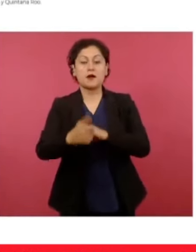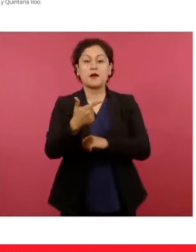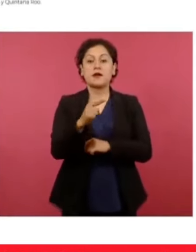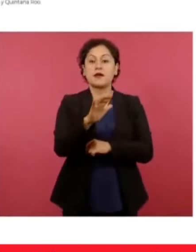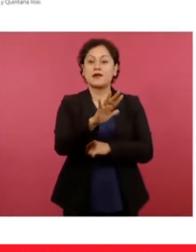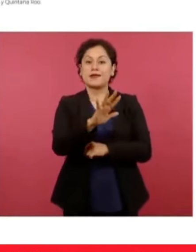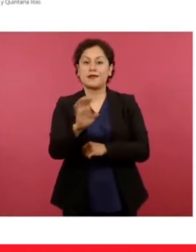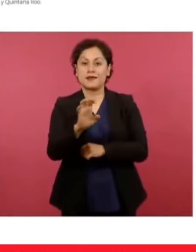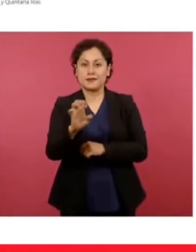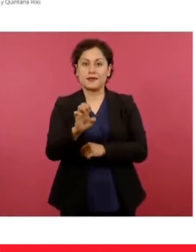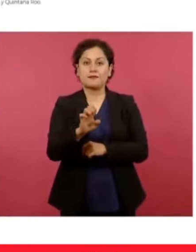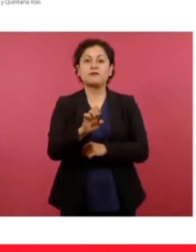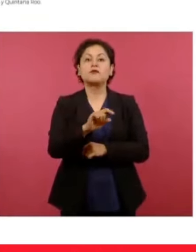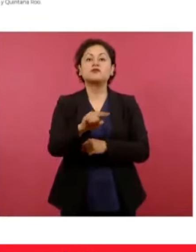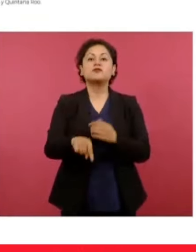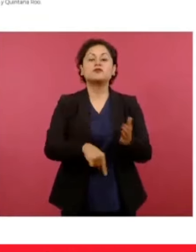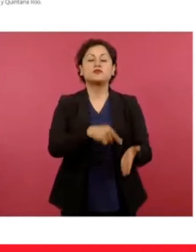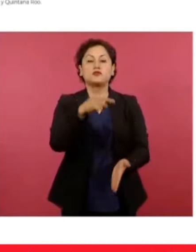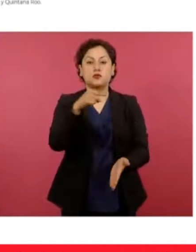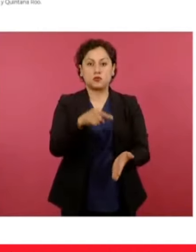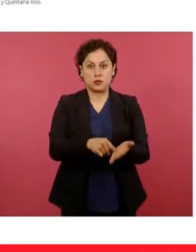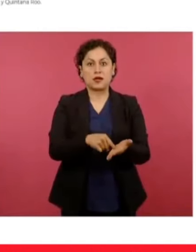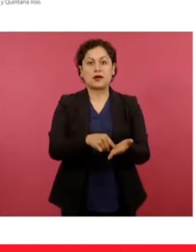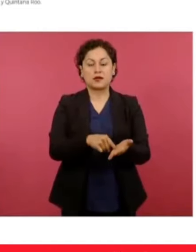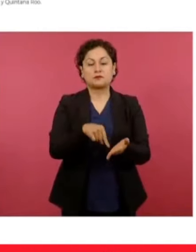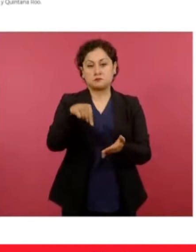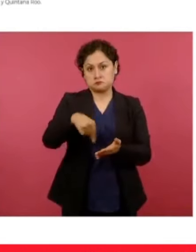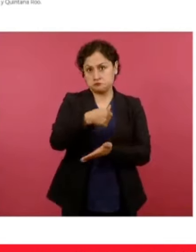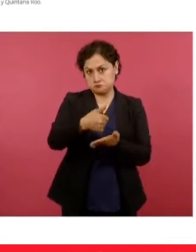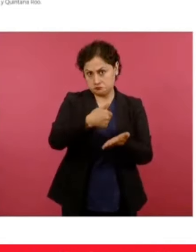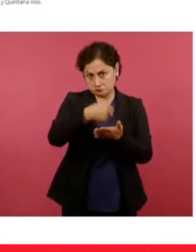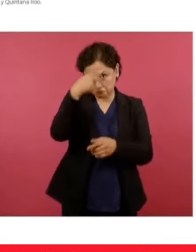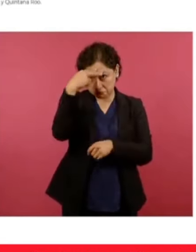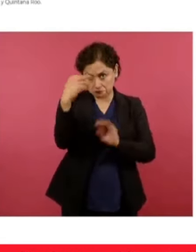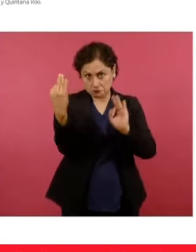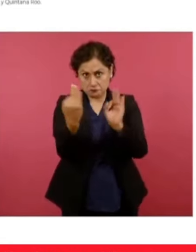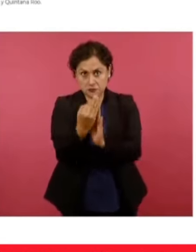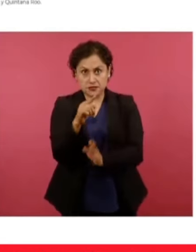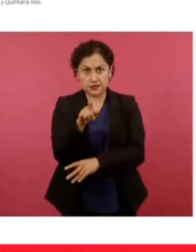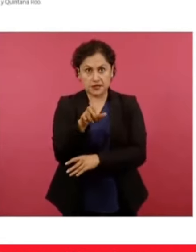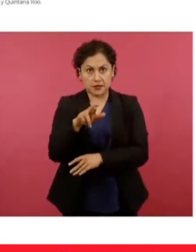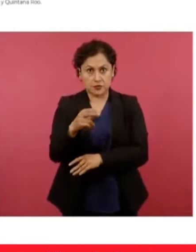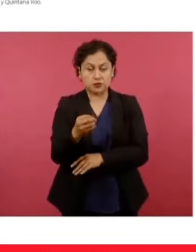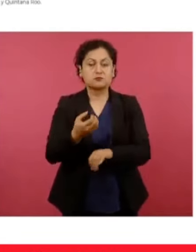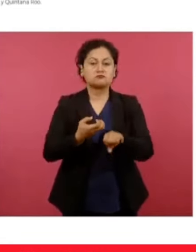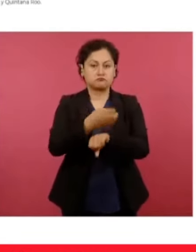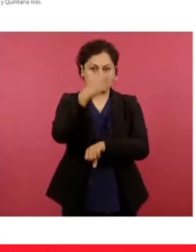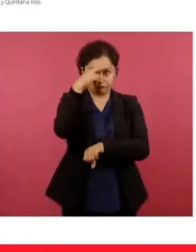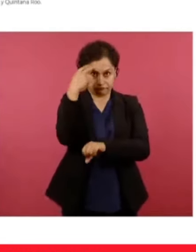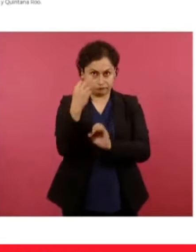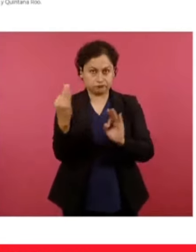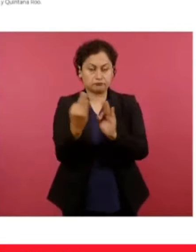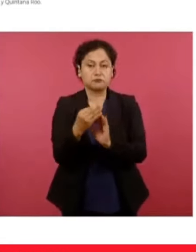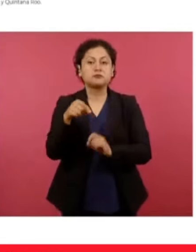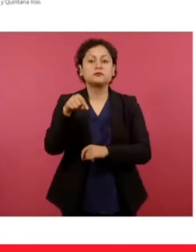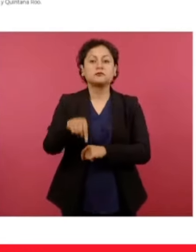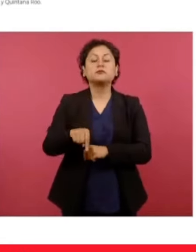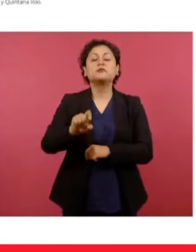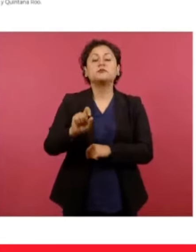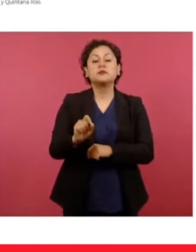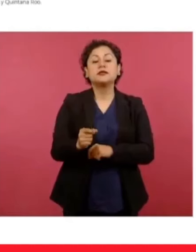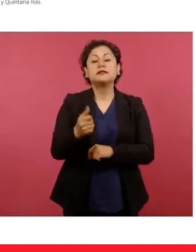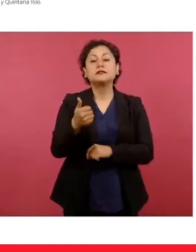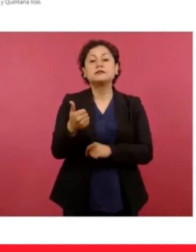avía en Atizapán de Zaragoza aquí cerca en el Estado de México con solamente 16 centavos de ganancia